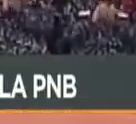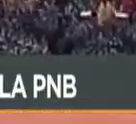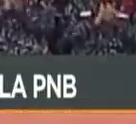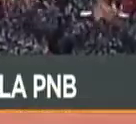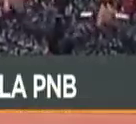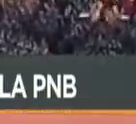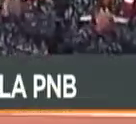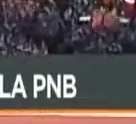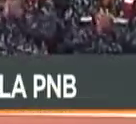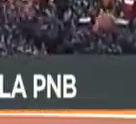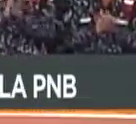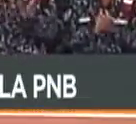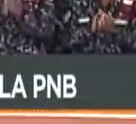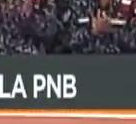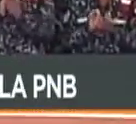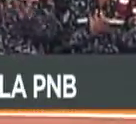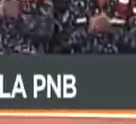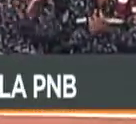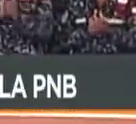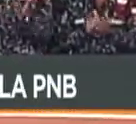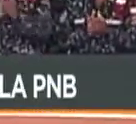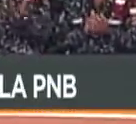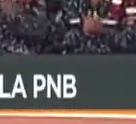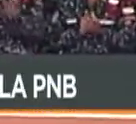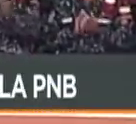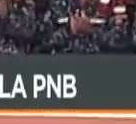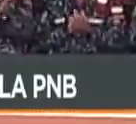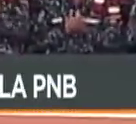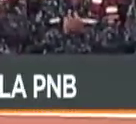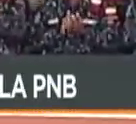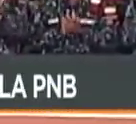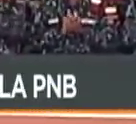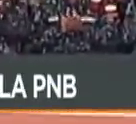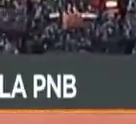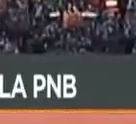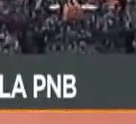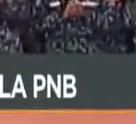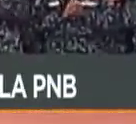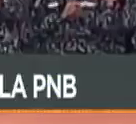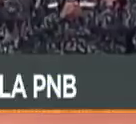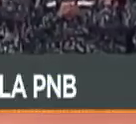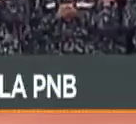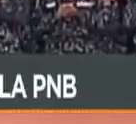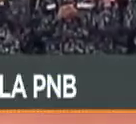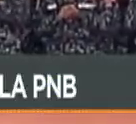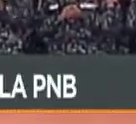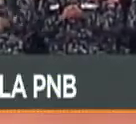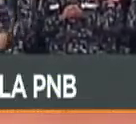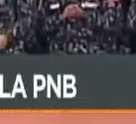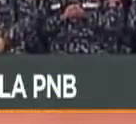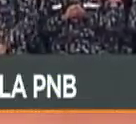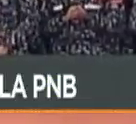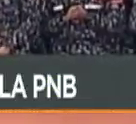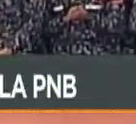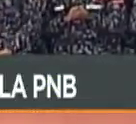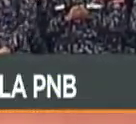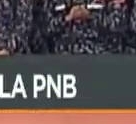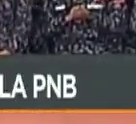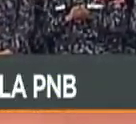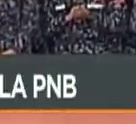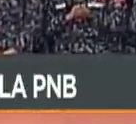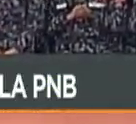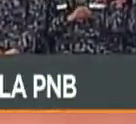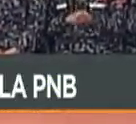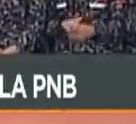en lenguaje de señas. Vamos a decir en lenguaje de señas. ¡Que viva la Policía Nacional